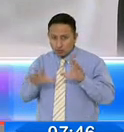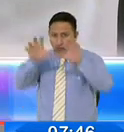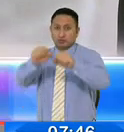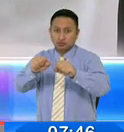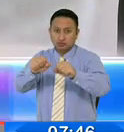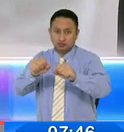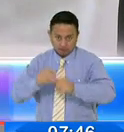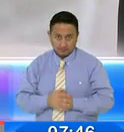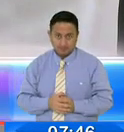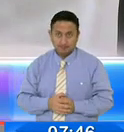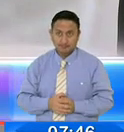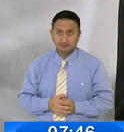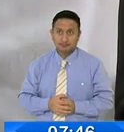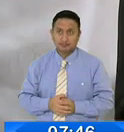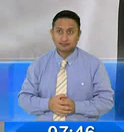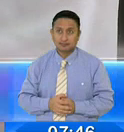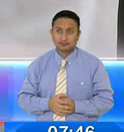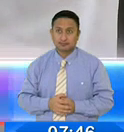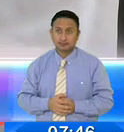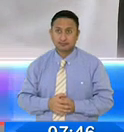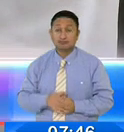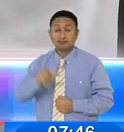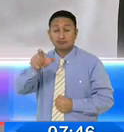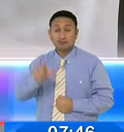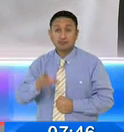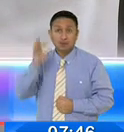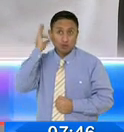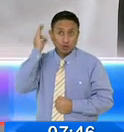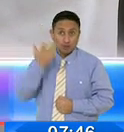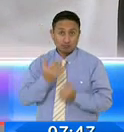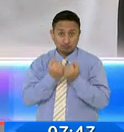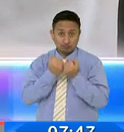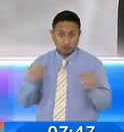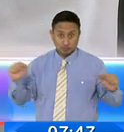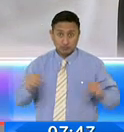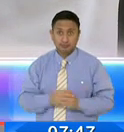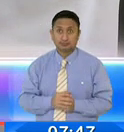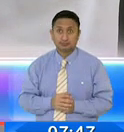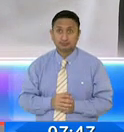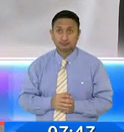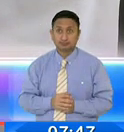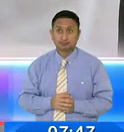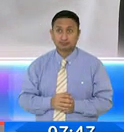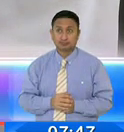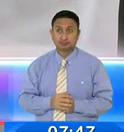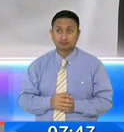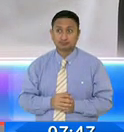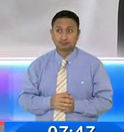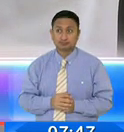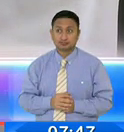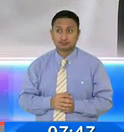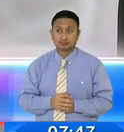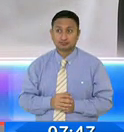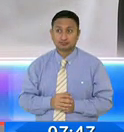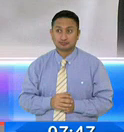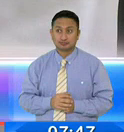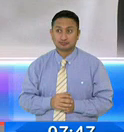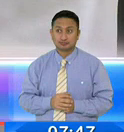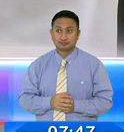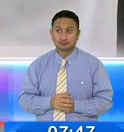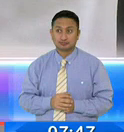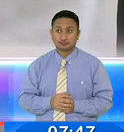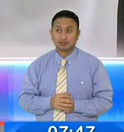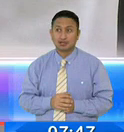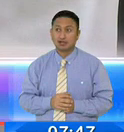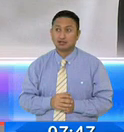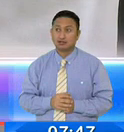Realmente el salvar de una vida de esa manera creo que es un doble